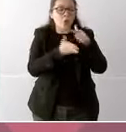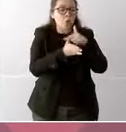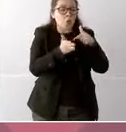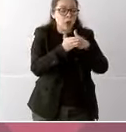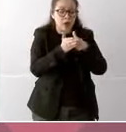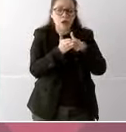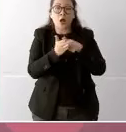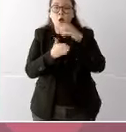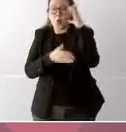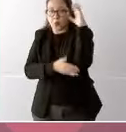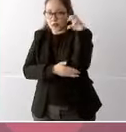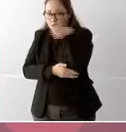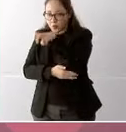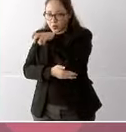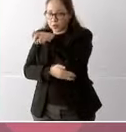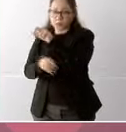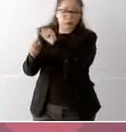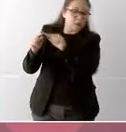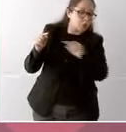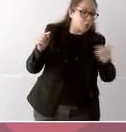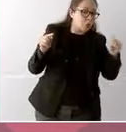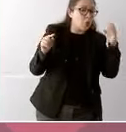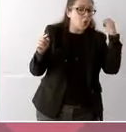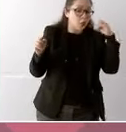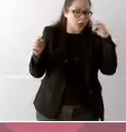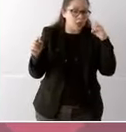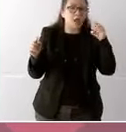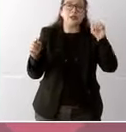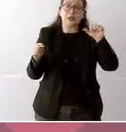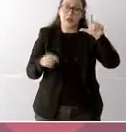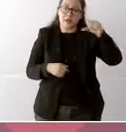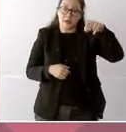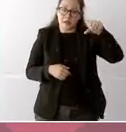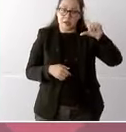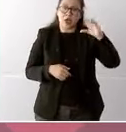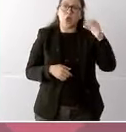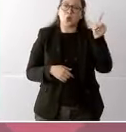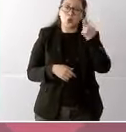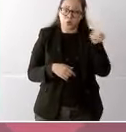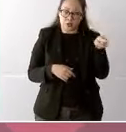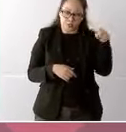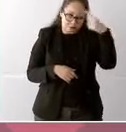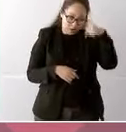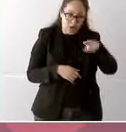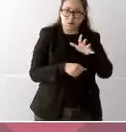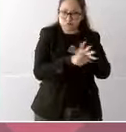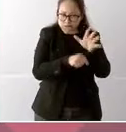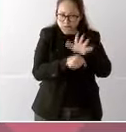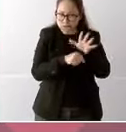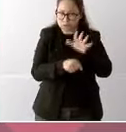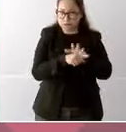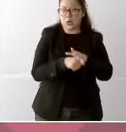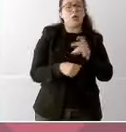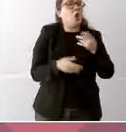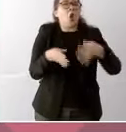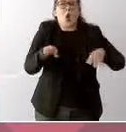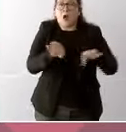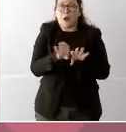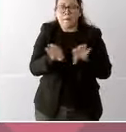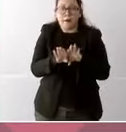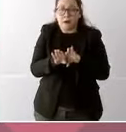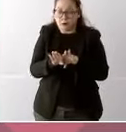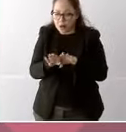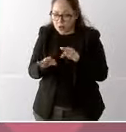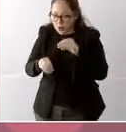para abastecer esa planta. Ahí el proceso pues es congelar el gas, se